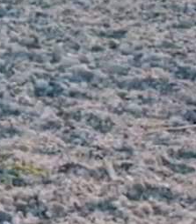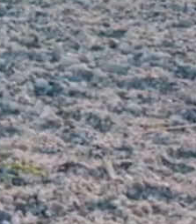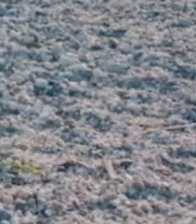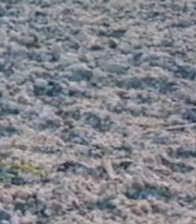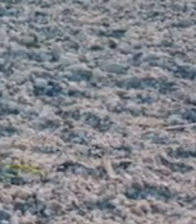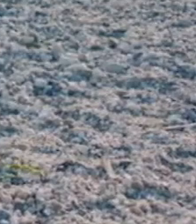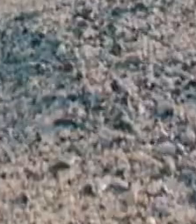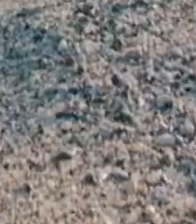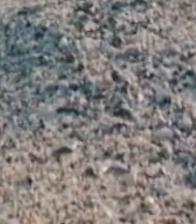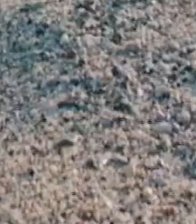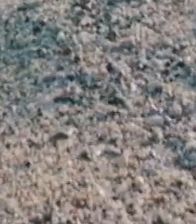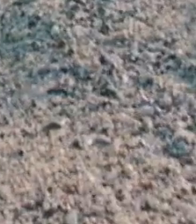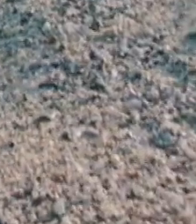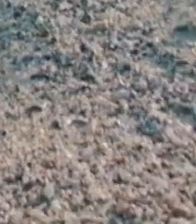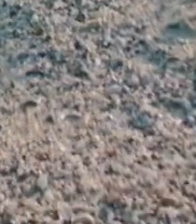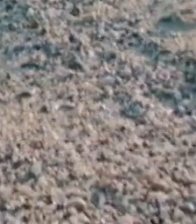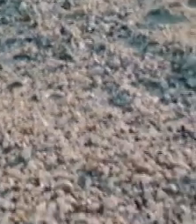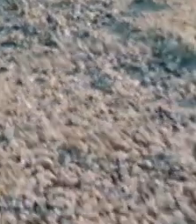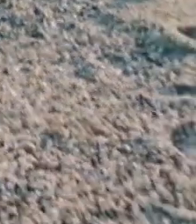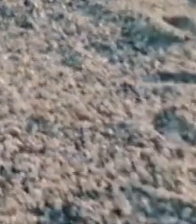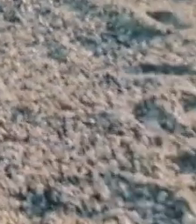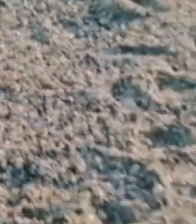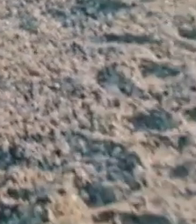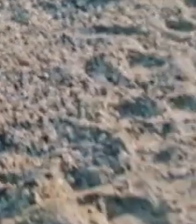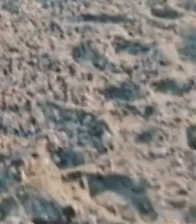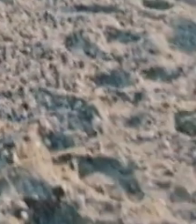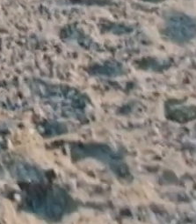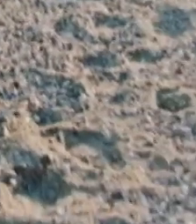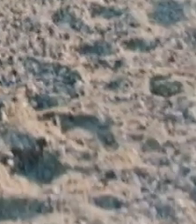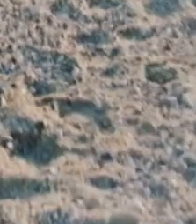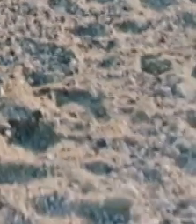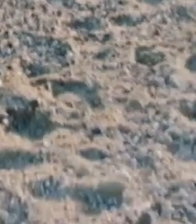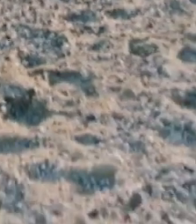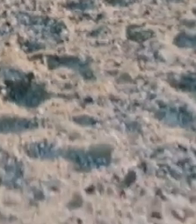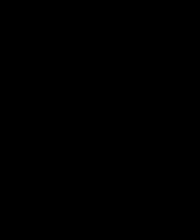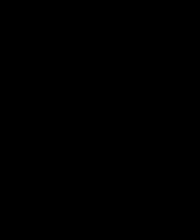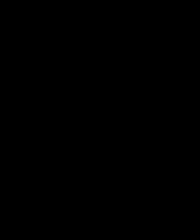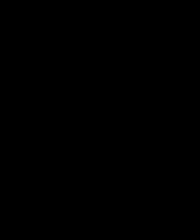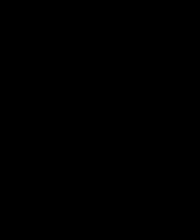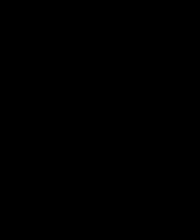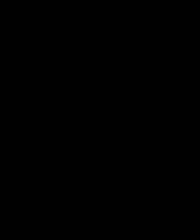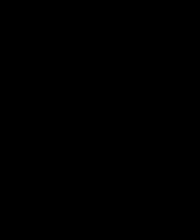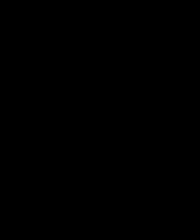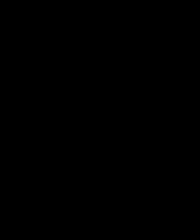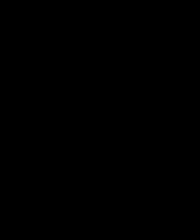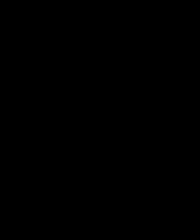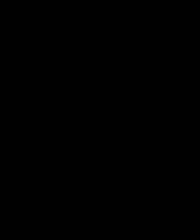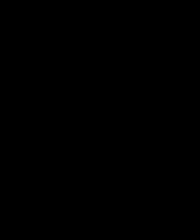viernes a las 11:30 de la mañana. En 13, Costa Rica Televisión.